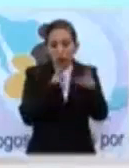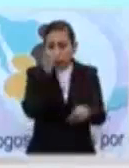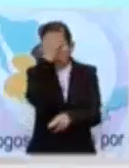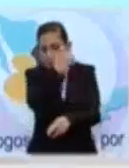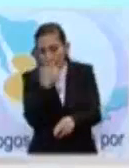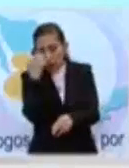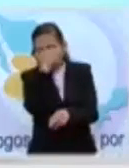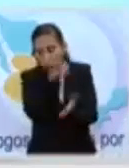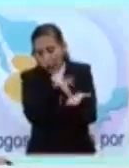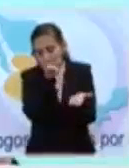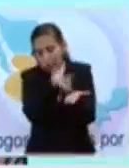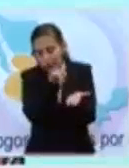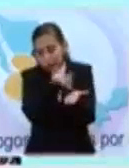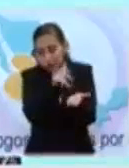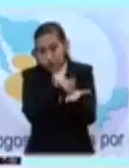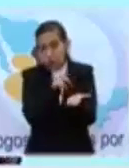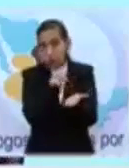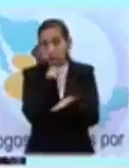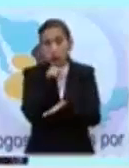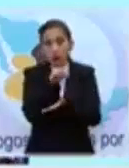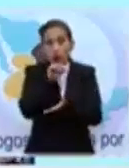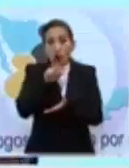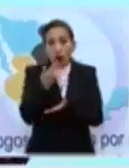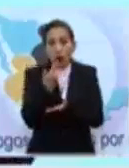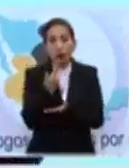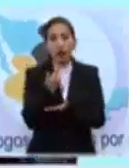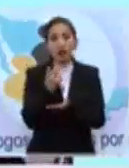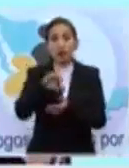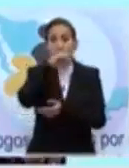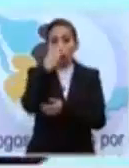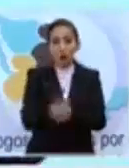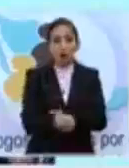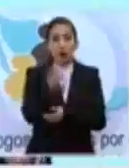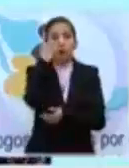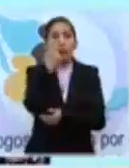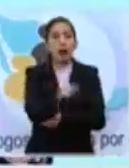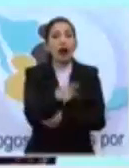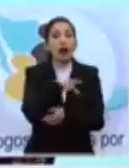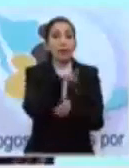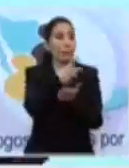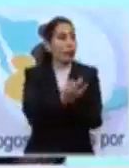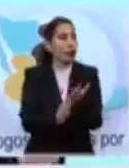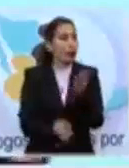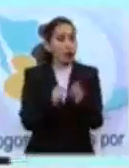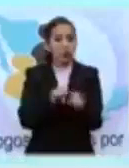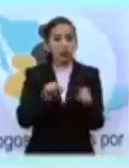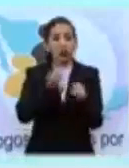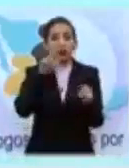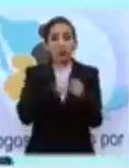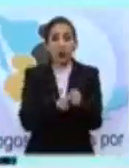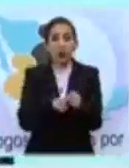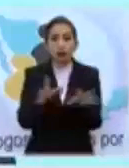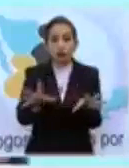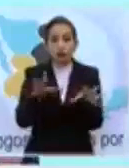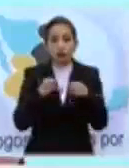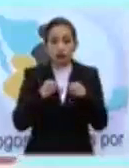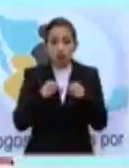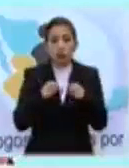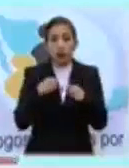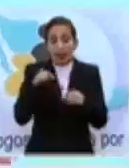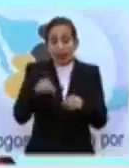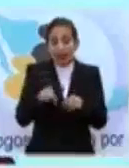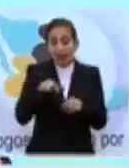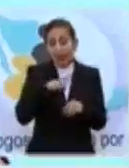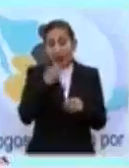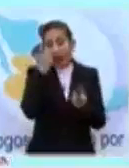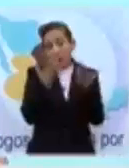evaluación no son vinculatorios, en el sentido de que no son obligatorios para que los programas sociales los adopten. aquí ha habido